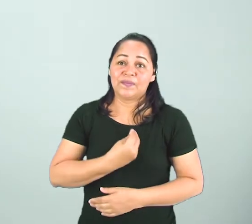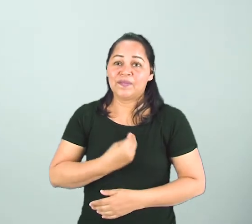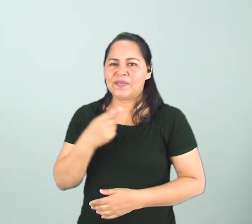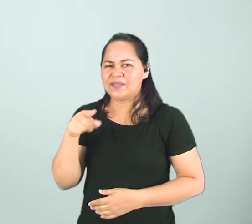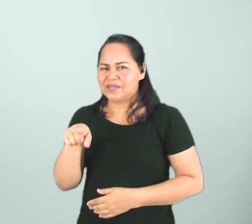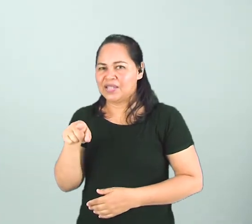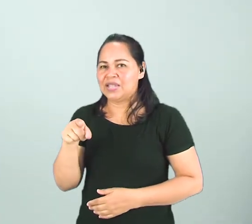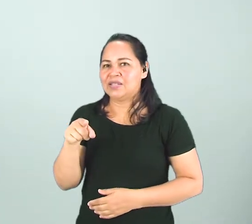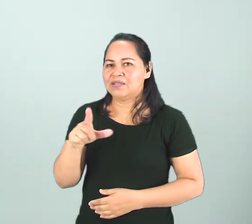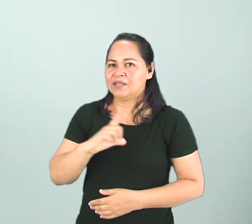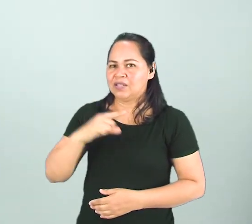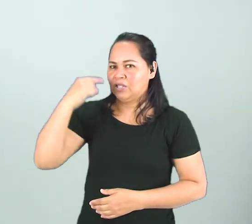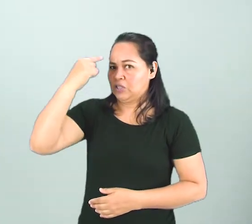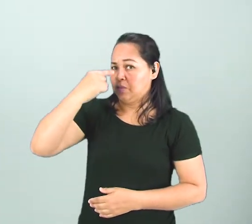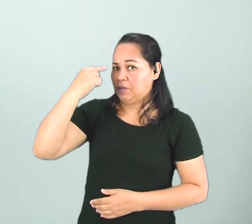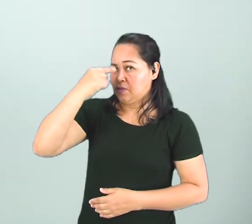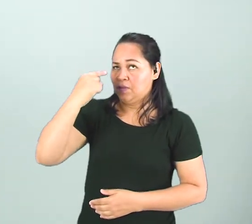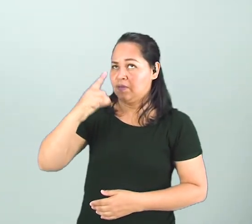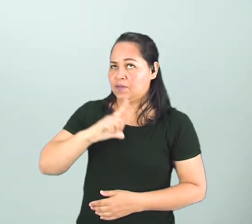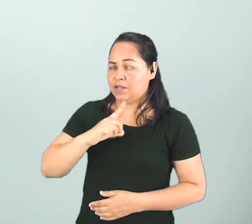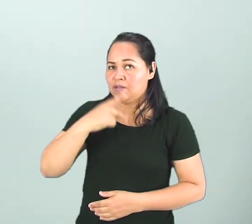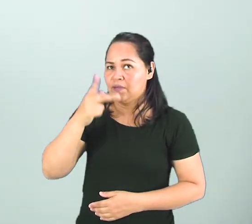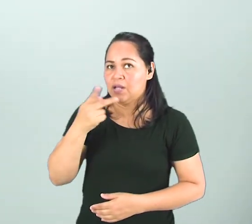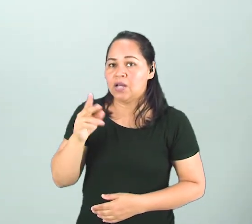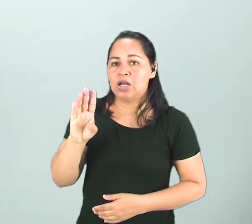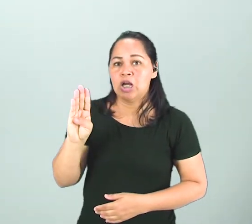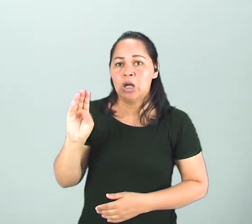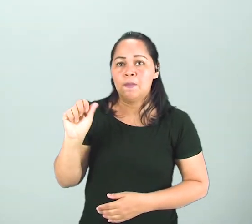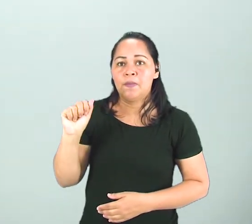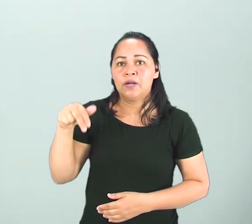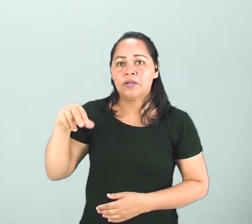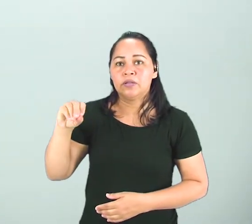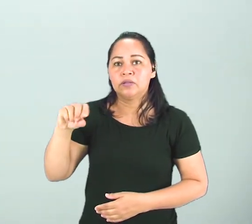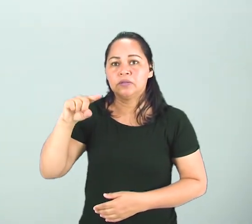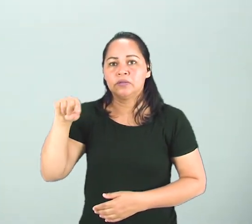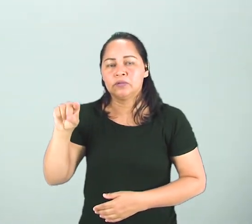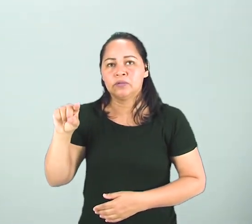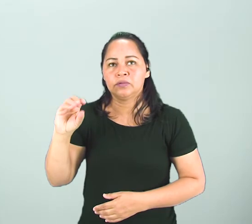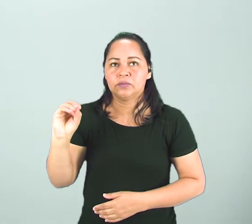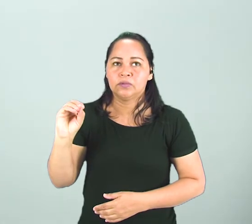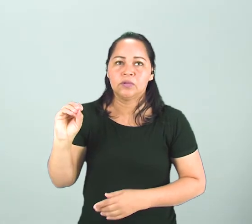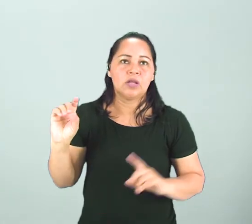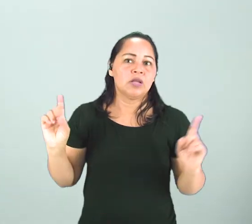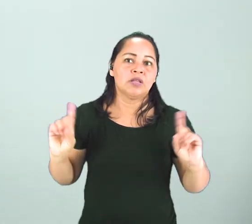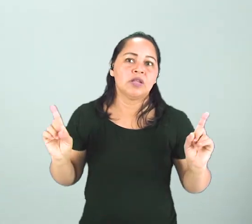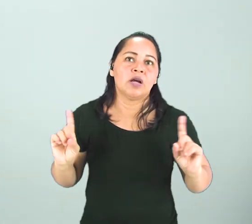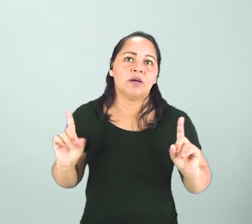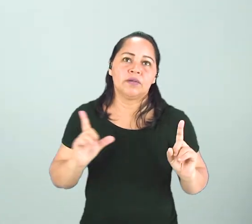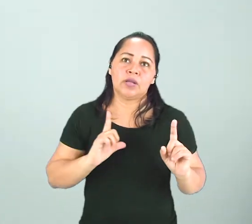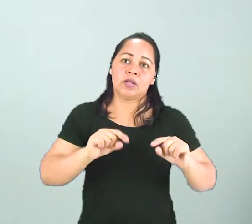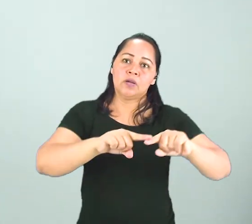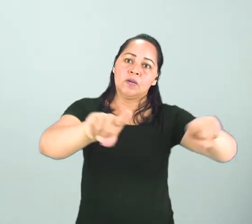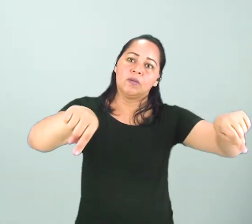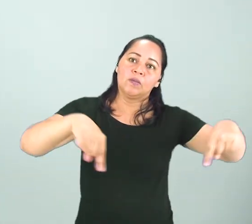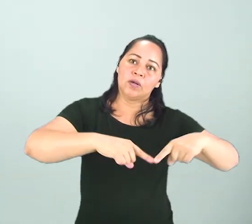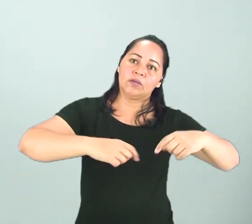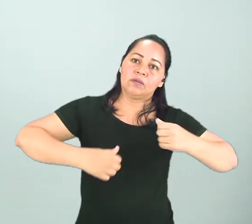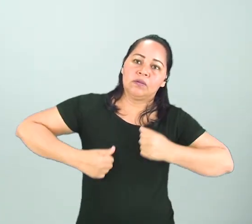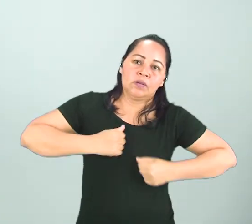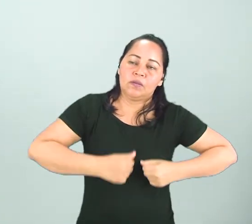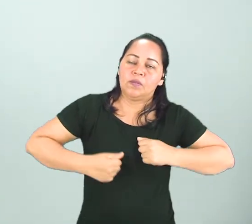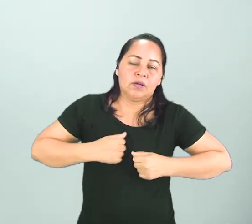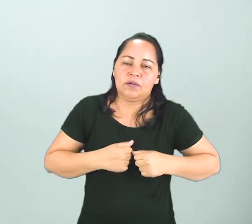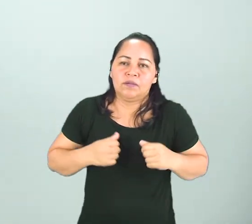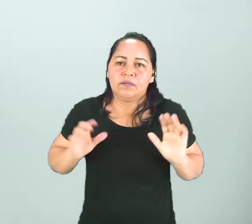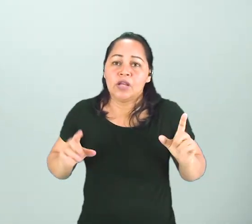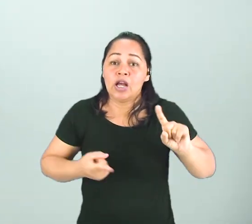o professor falou, em espanhol, tem que falar el baño. Aí, cuando llega un otro, profesor fala, tem que falar el cuarto de baño. Pessoal, lembra